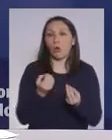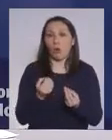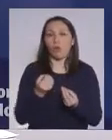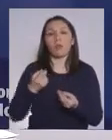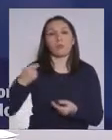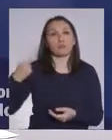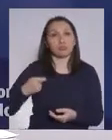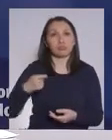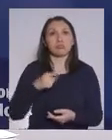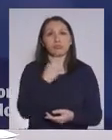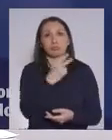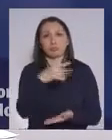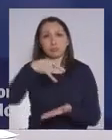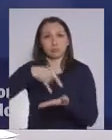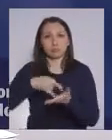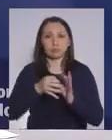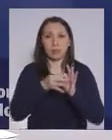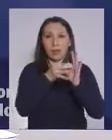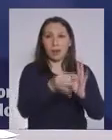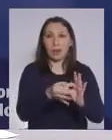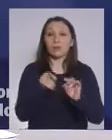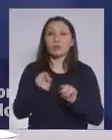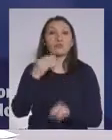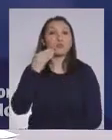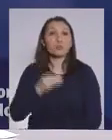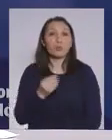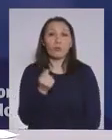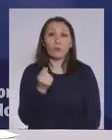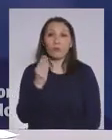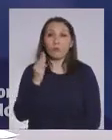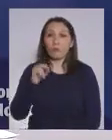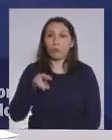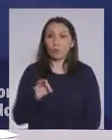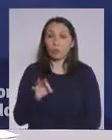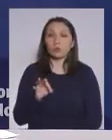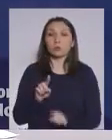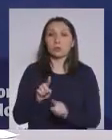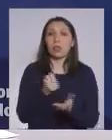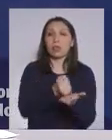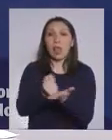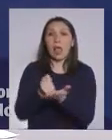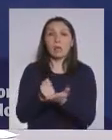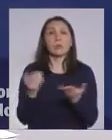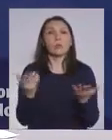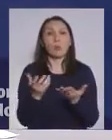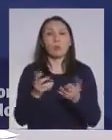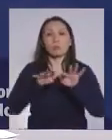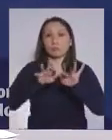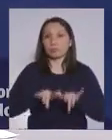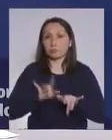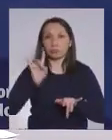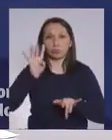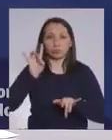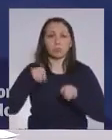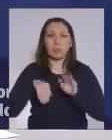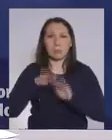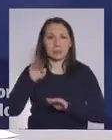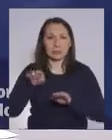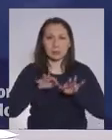el parlamento y lo agradecemos este bono tiene un a trámite principalmente electrónico